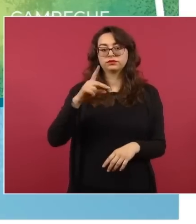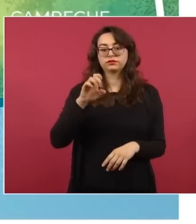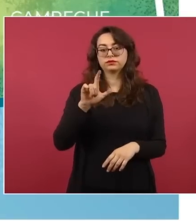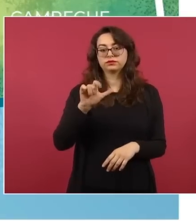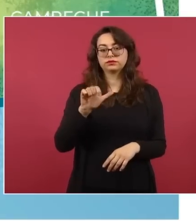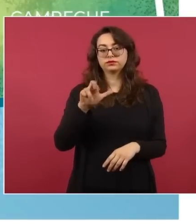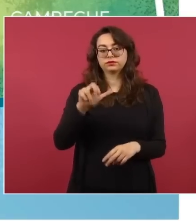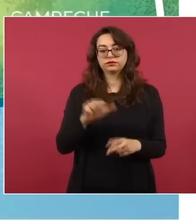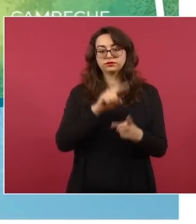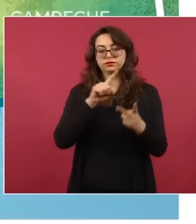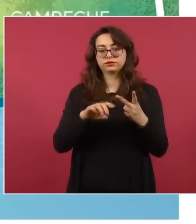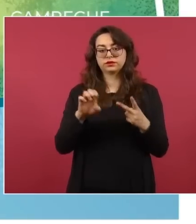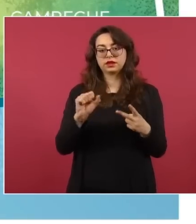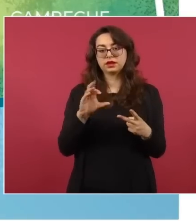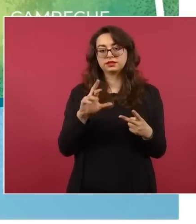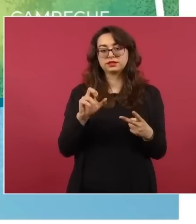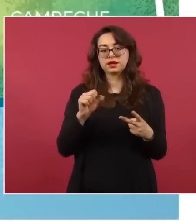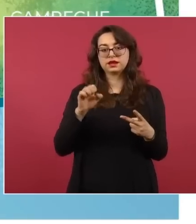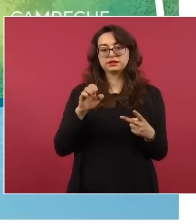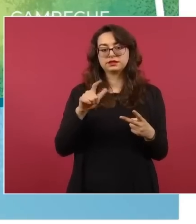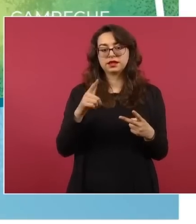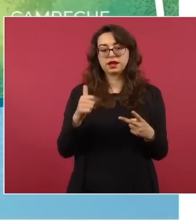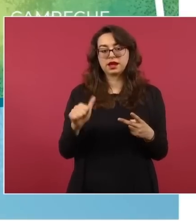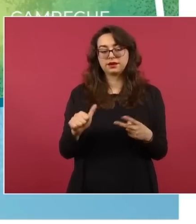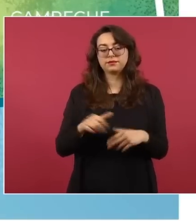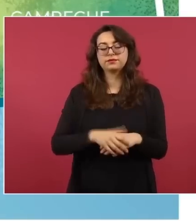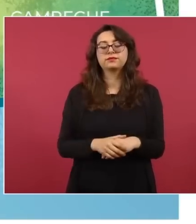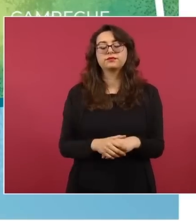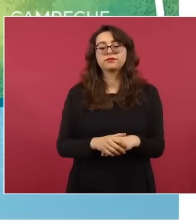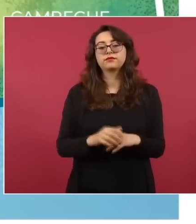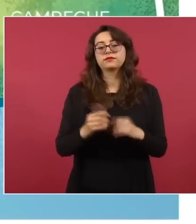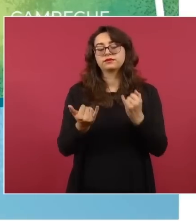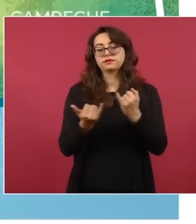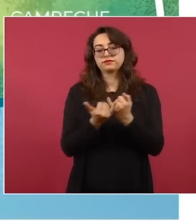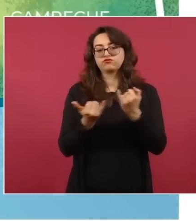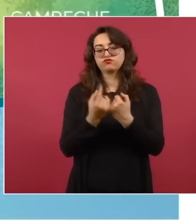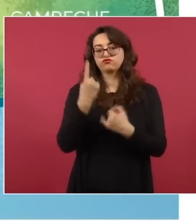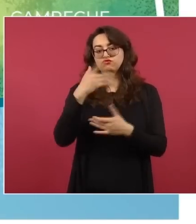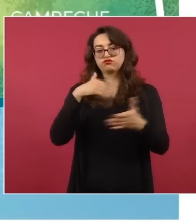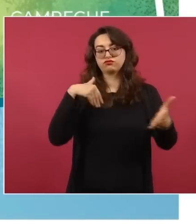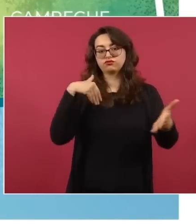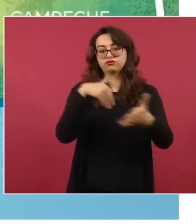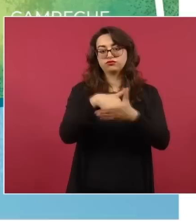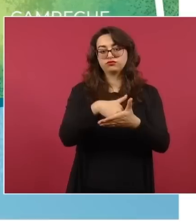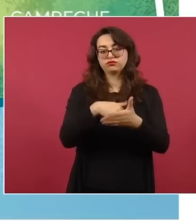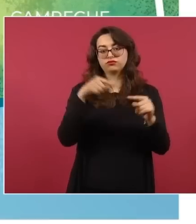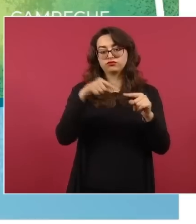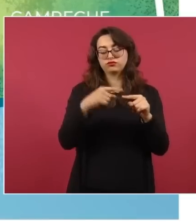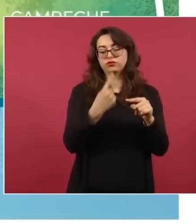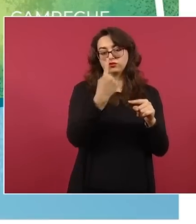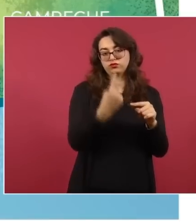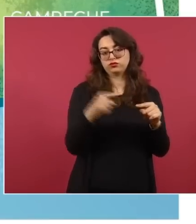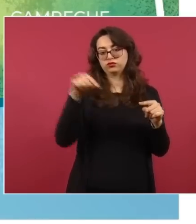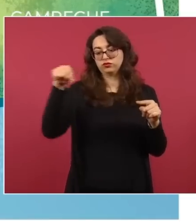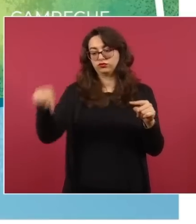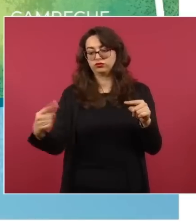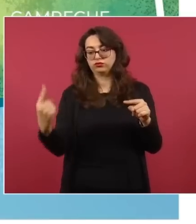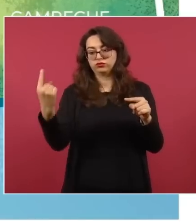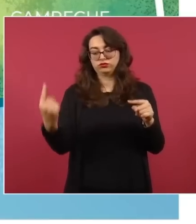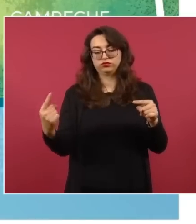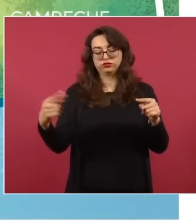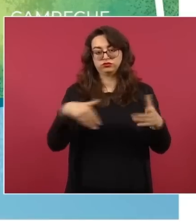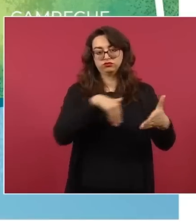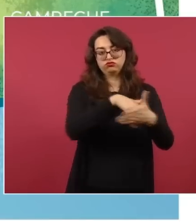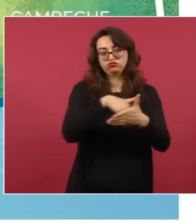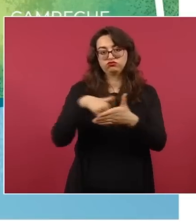Escárcega así como la edificación de una estación en Escárcega y un paradero en Candelaria en el tramo uno